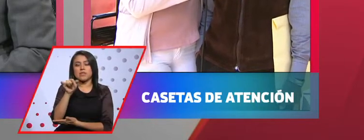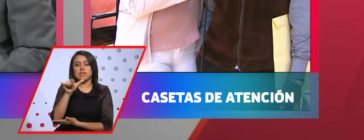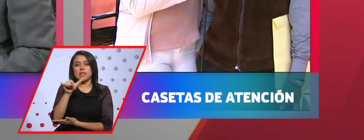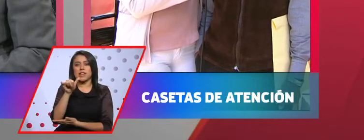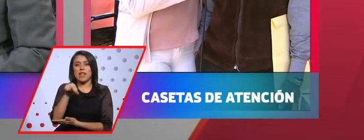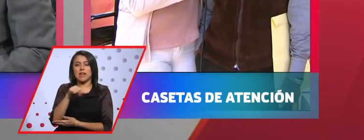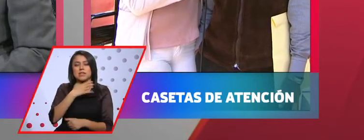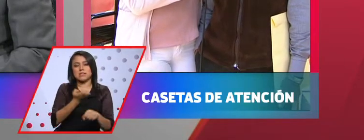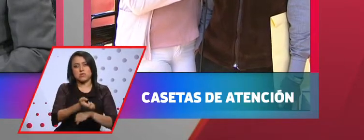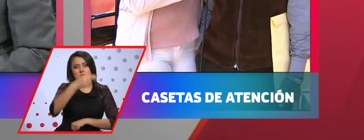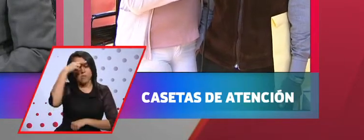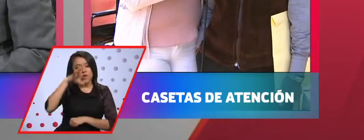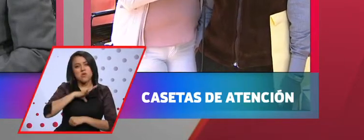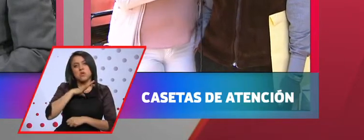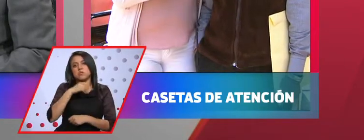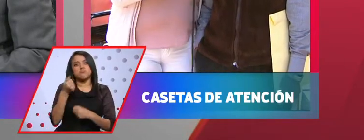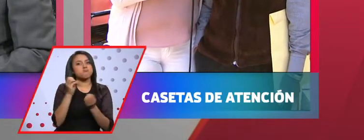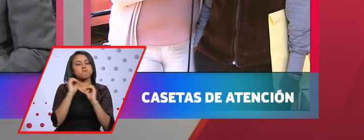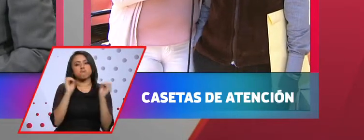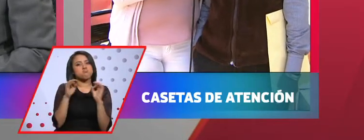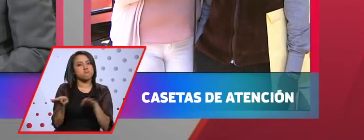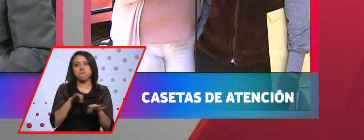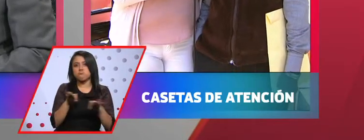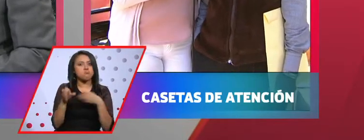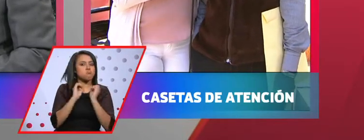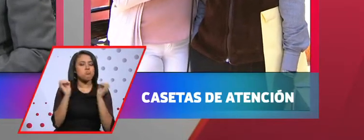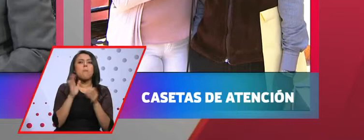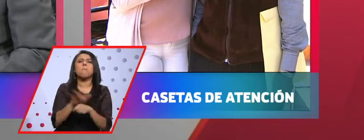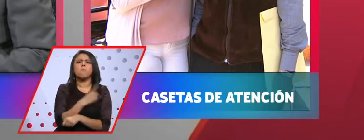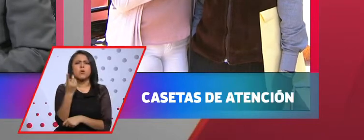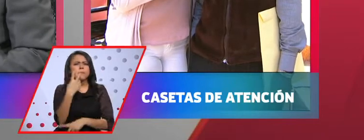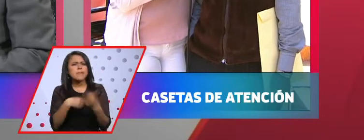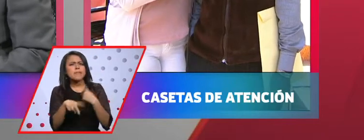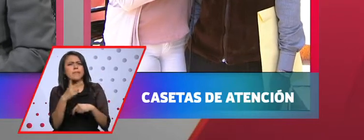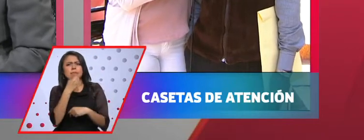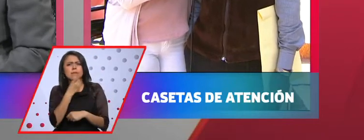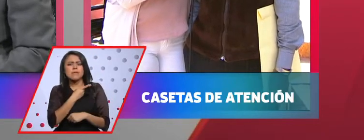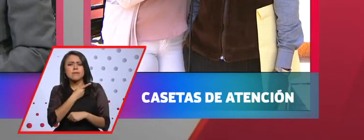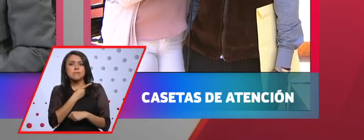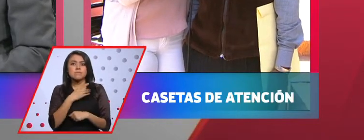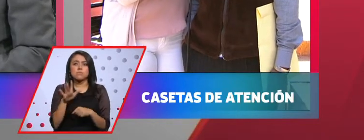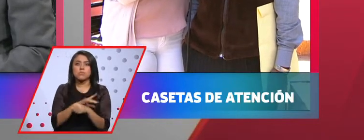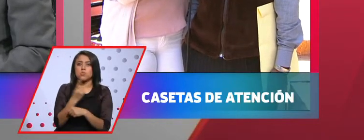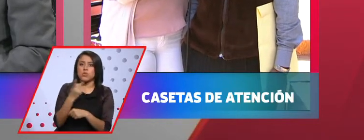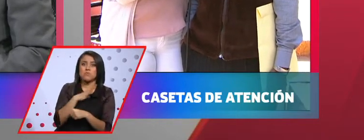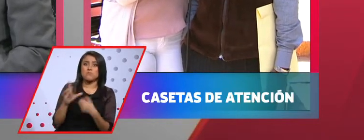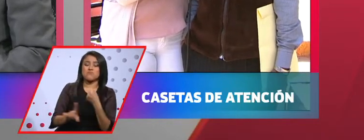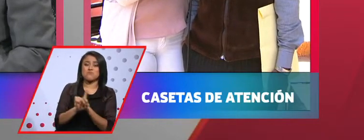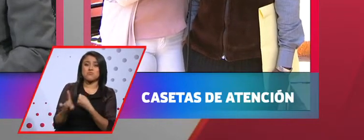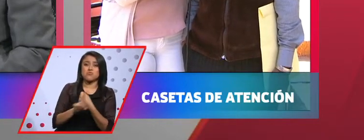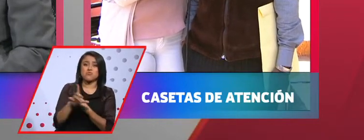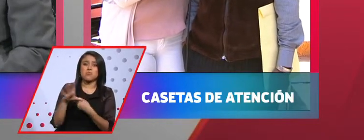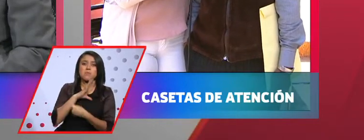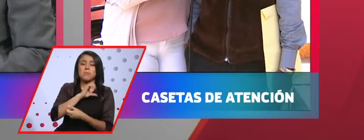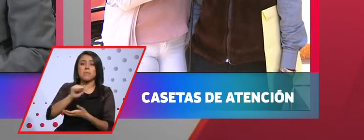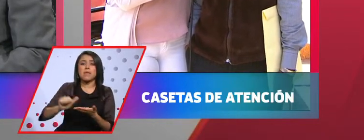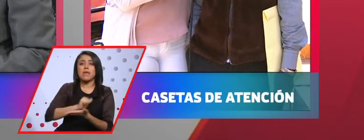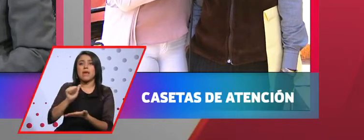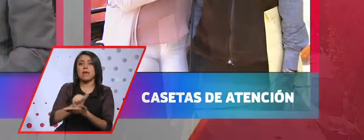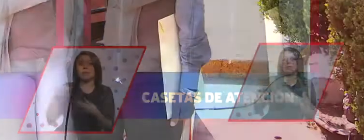soy desempleado. Ok, ¿por qué nos viene a visitar el día de hoy aquí a Casetas de Atención? Por un problema que tengo en mi acta de nacimiento.